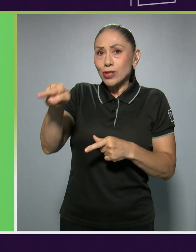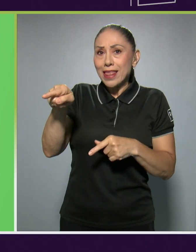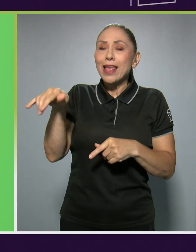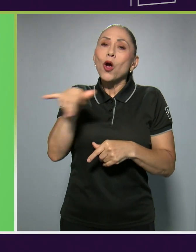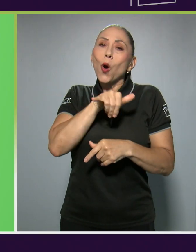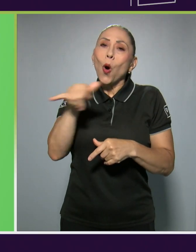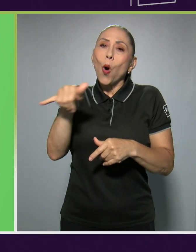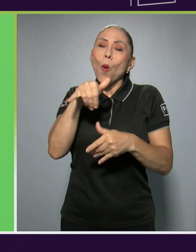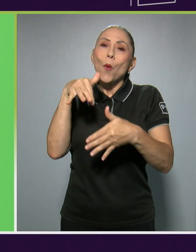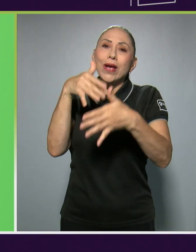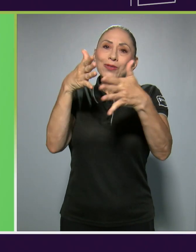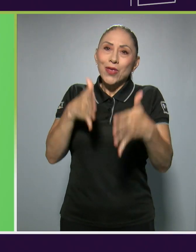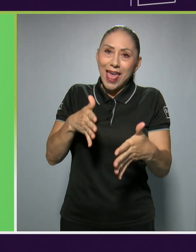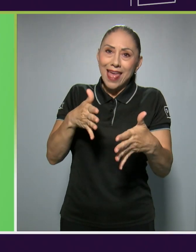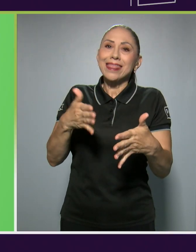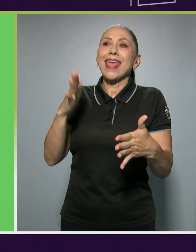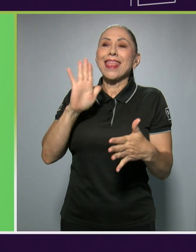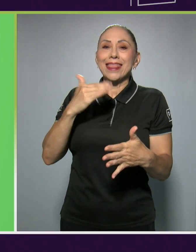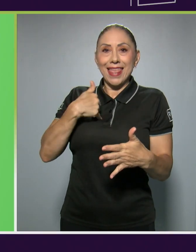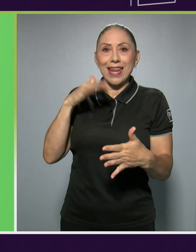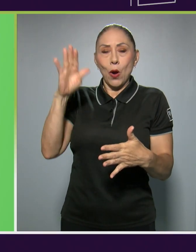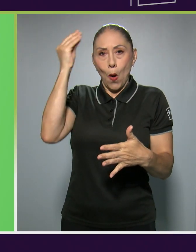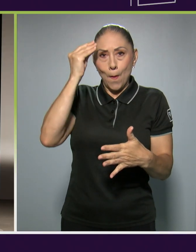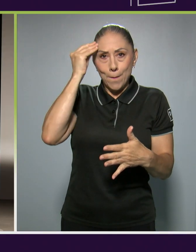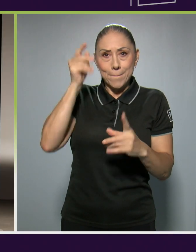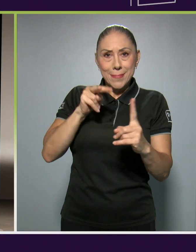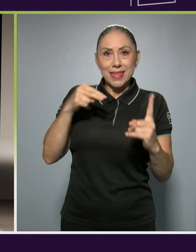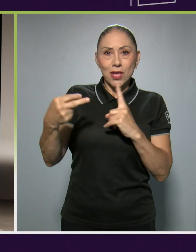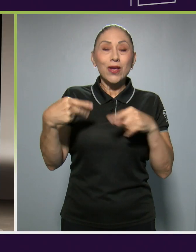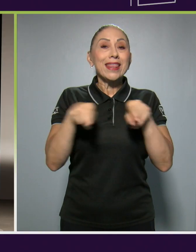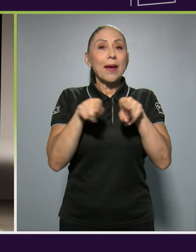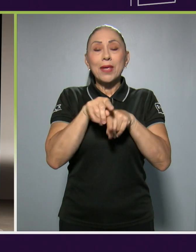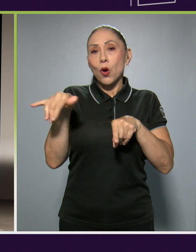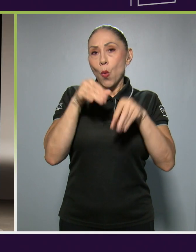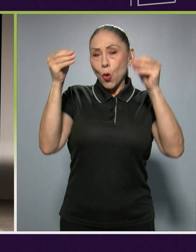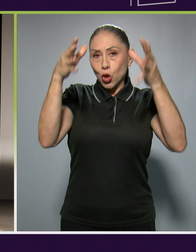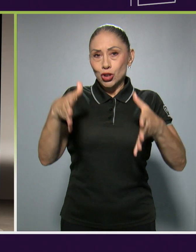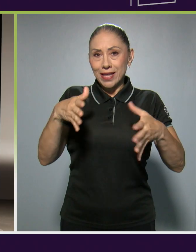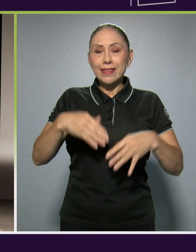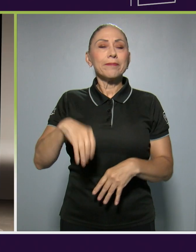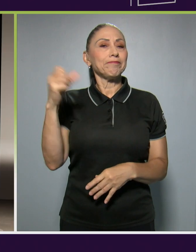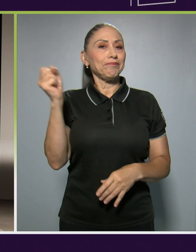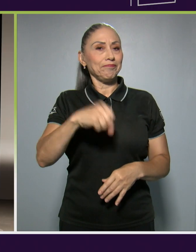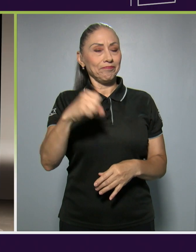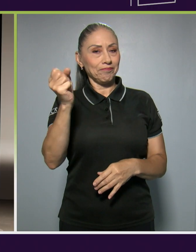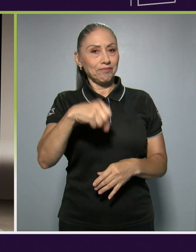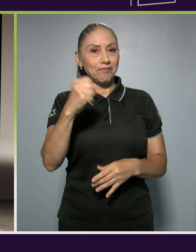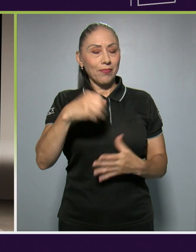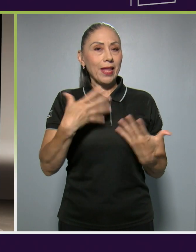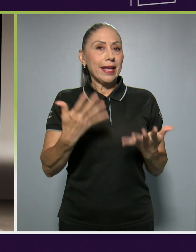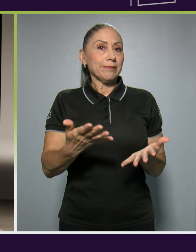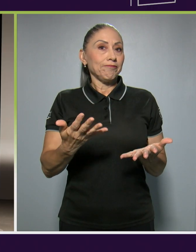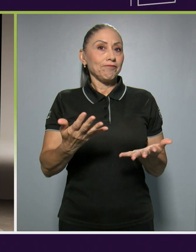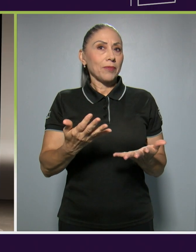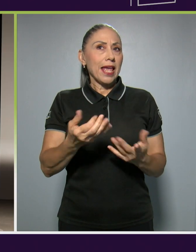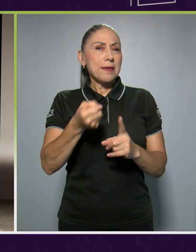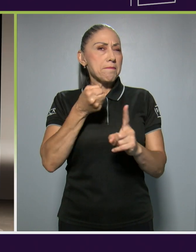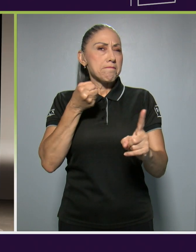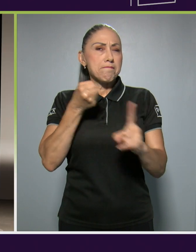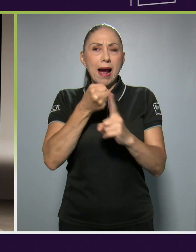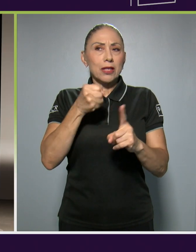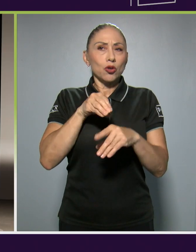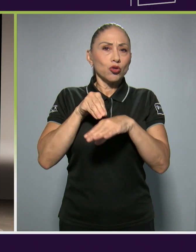estudiante cuando lo era y como docente. Claro, con respecto a pues, esos impactos,